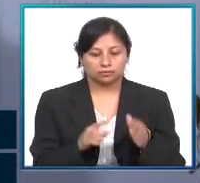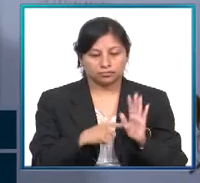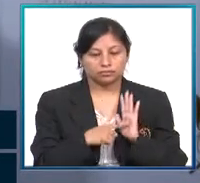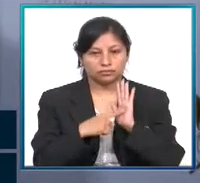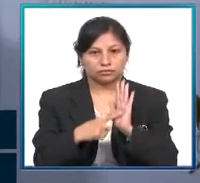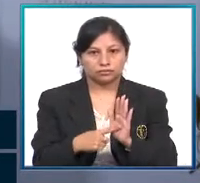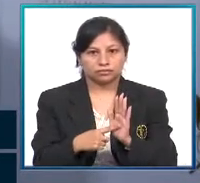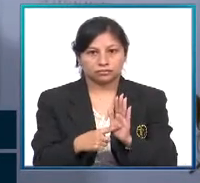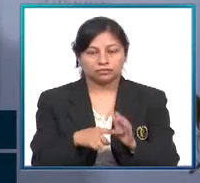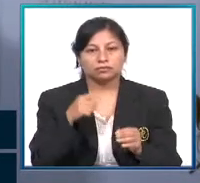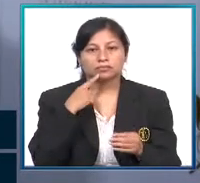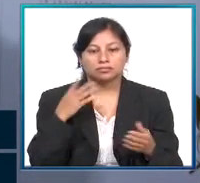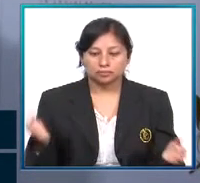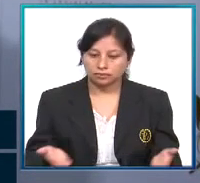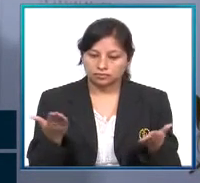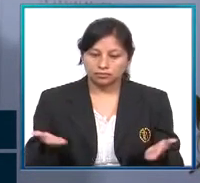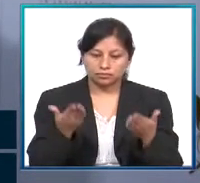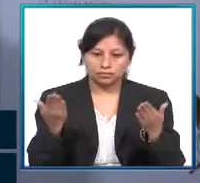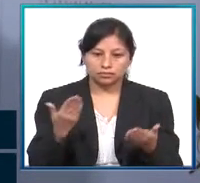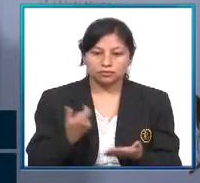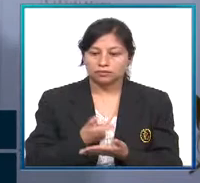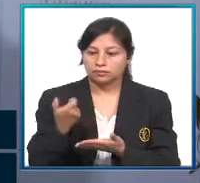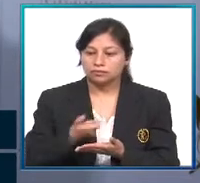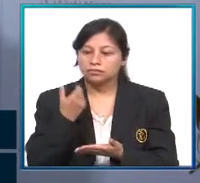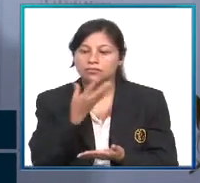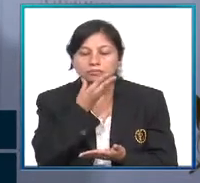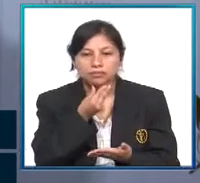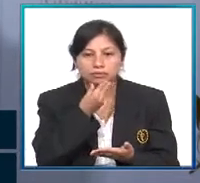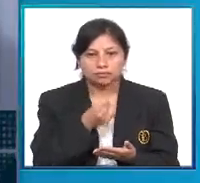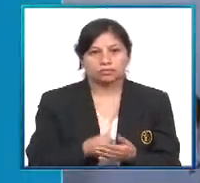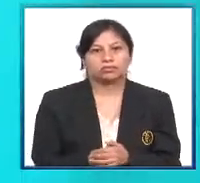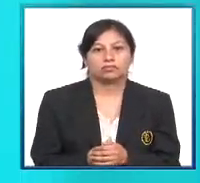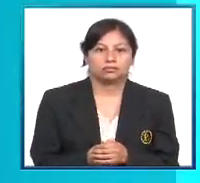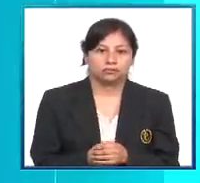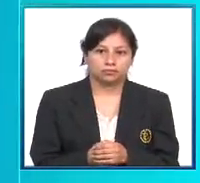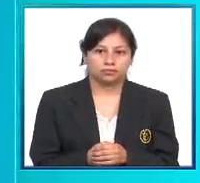Presentan iniciativas para favorecer a pensionados y jubilados.